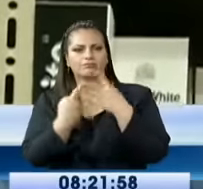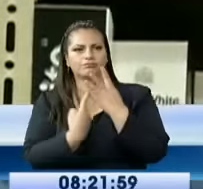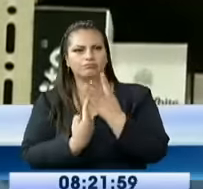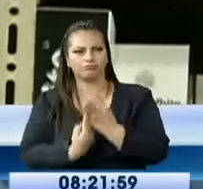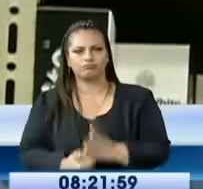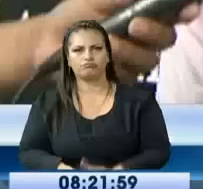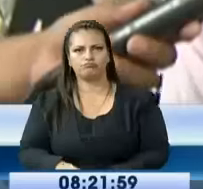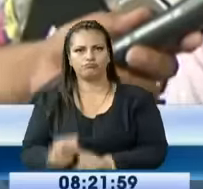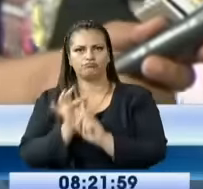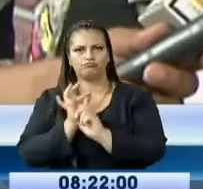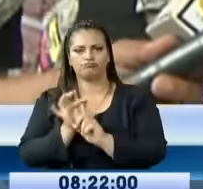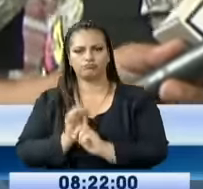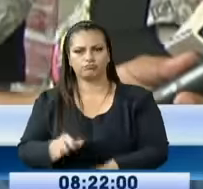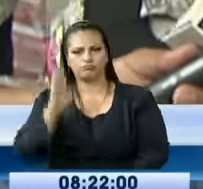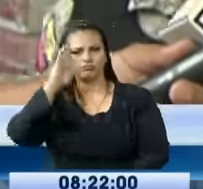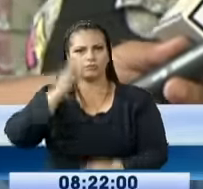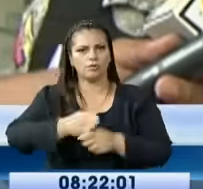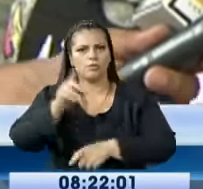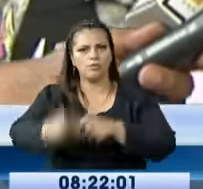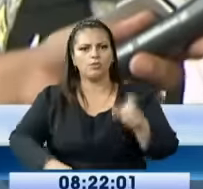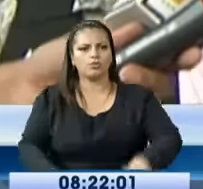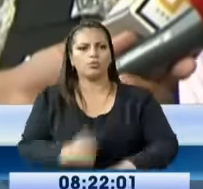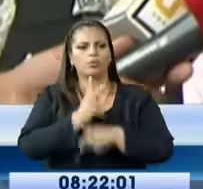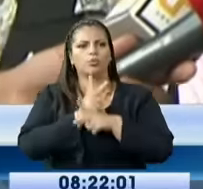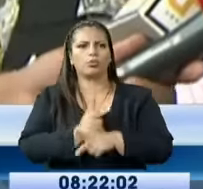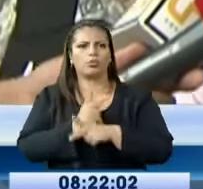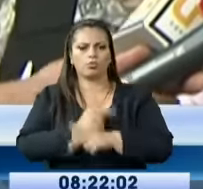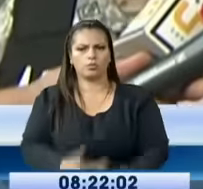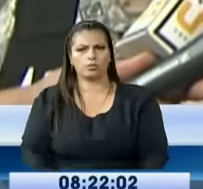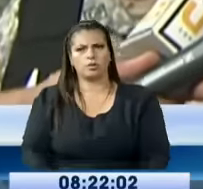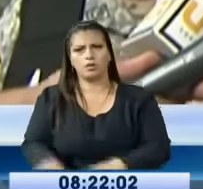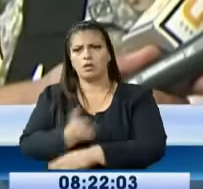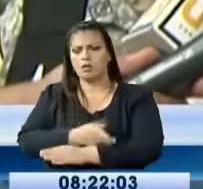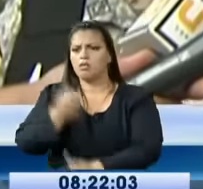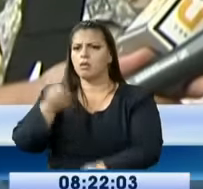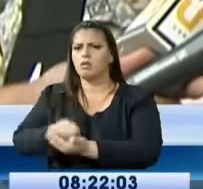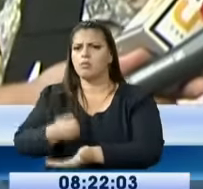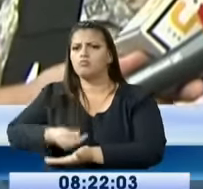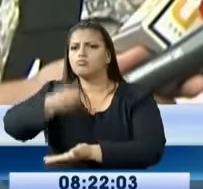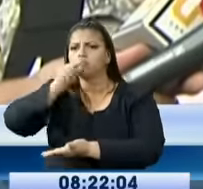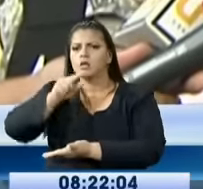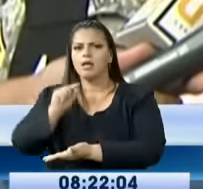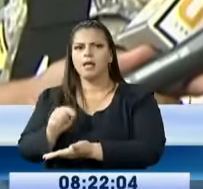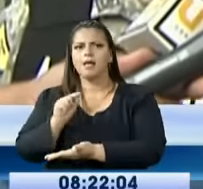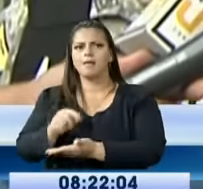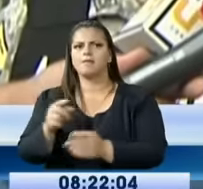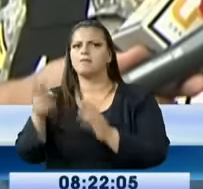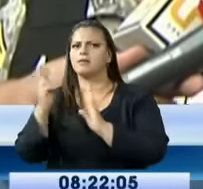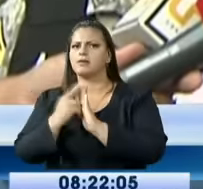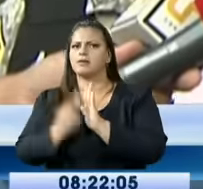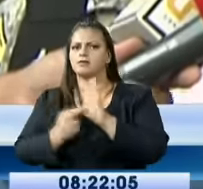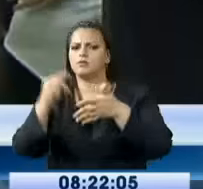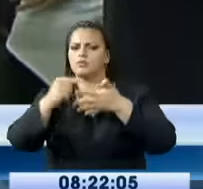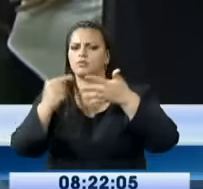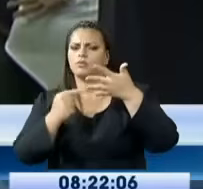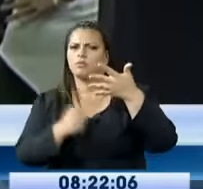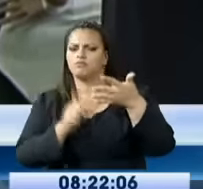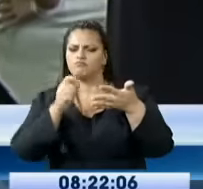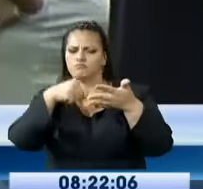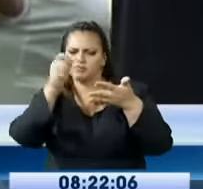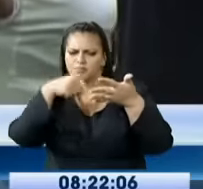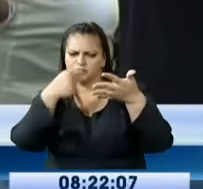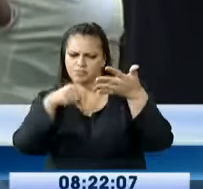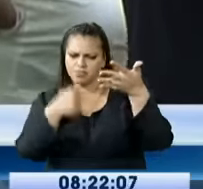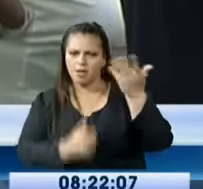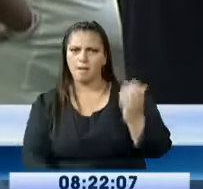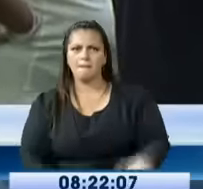es salvaguardar la salud de las personas y que cumplan con todos los requisitos para que este producto sea comercializado. Criterio